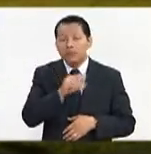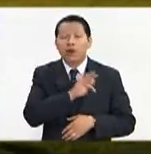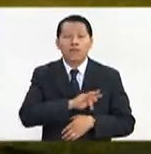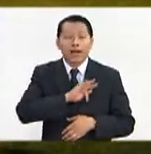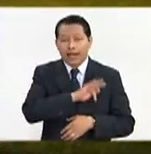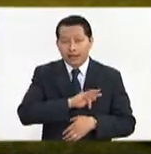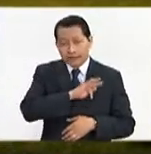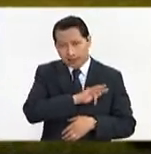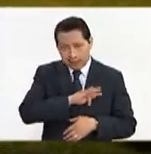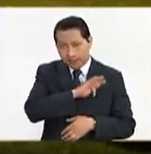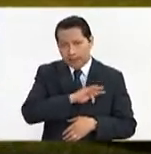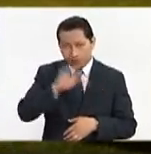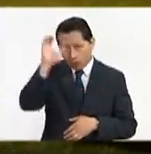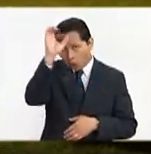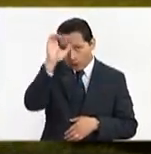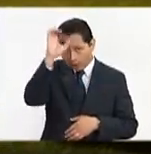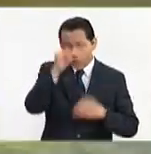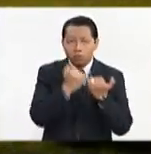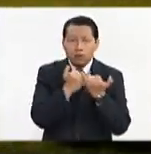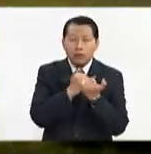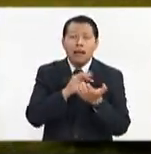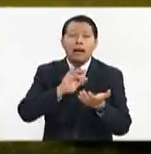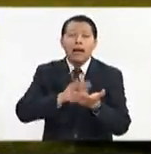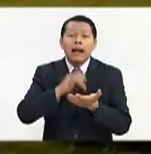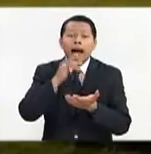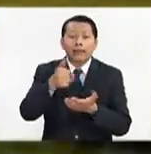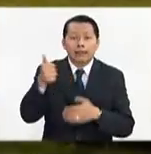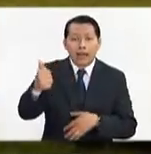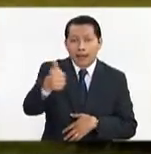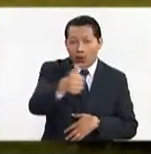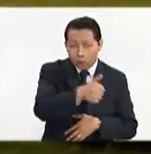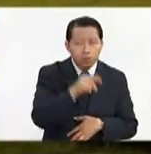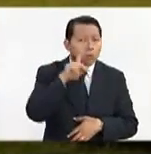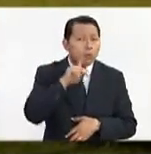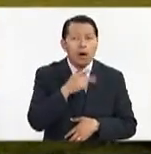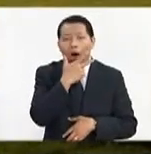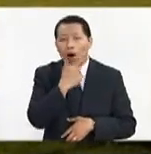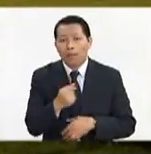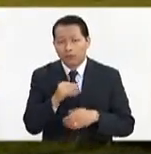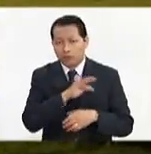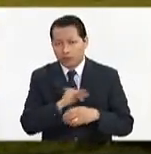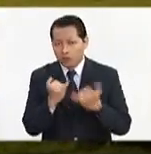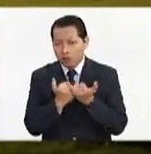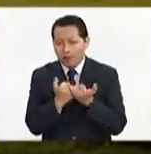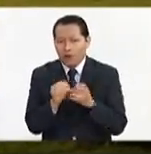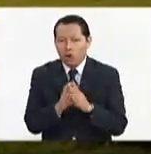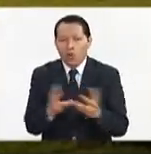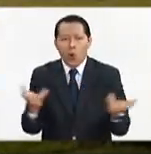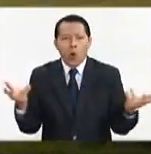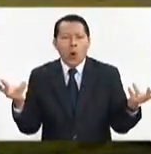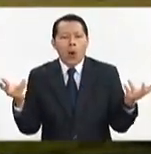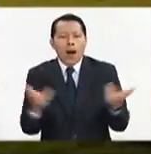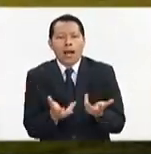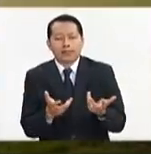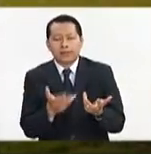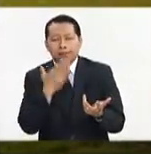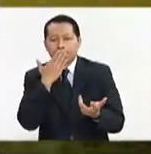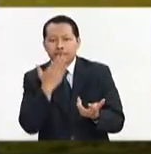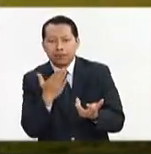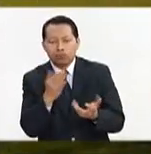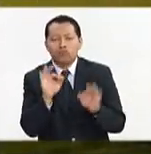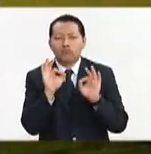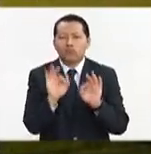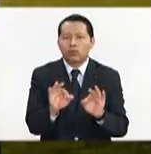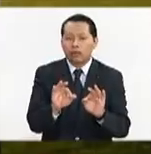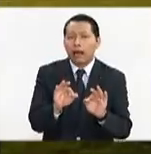esta conciencia y gracias a cada uno de ustedes, mujeres y hombres, por ser actores protagónicos de esta